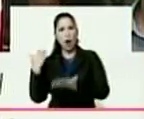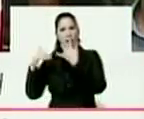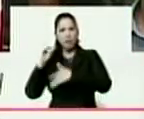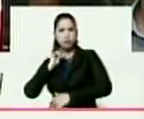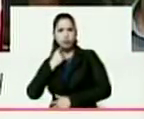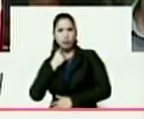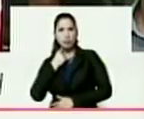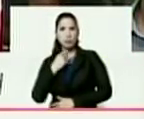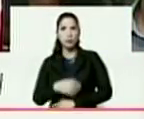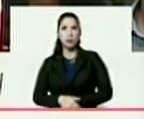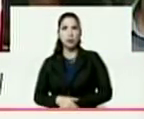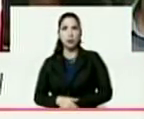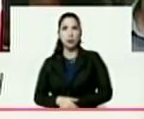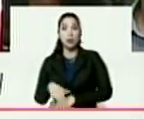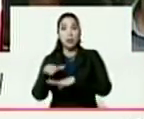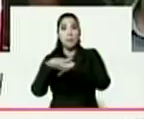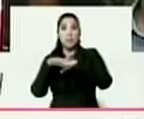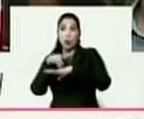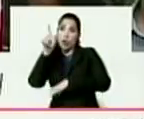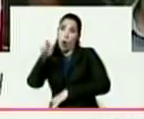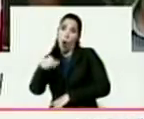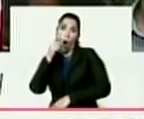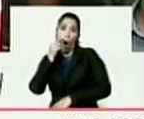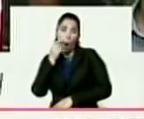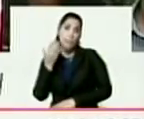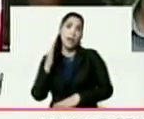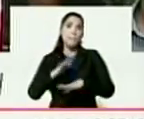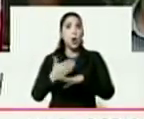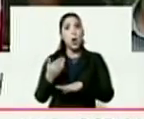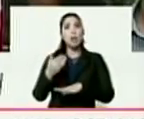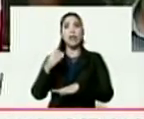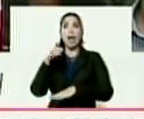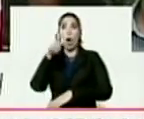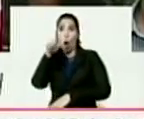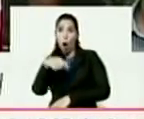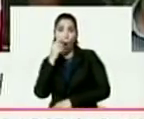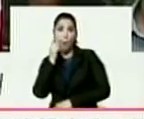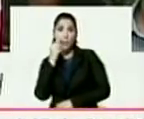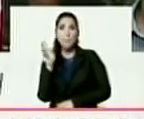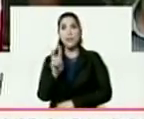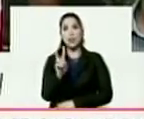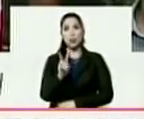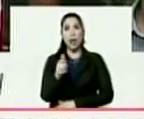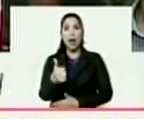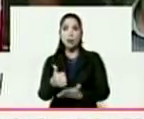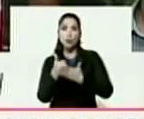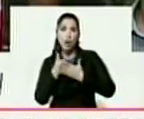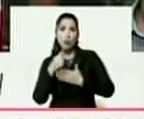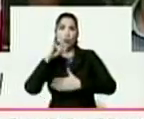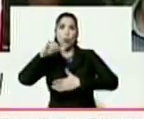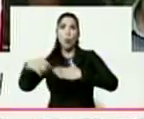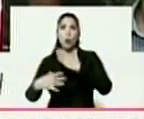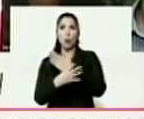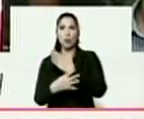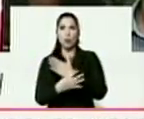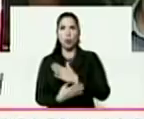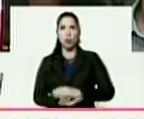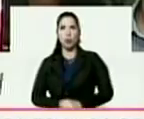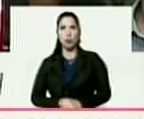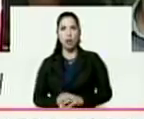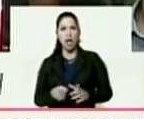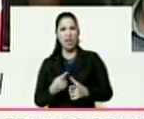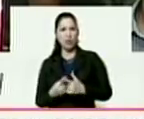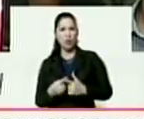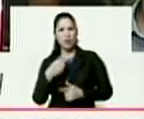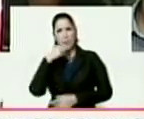yo me perdonen a betancourt porque betancourt nos está ayudando con juanito alimaña entonces y fotos del